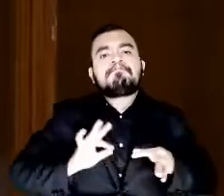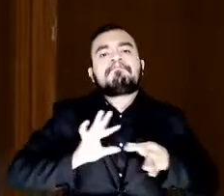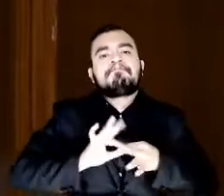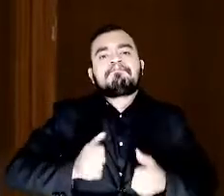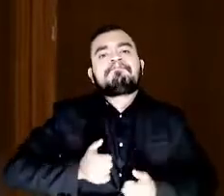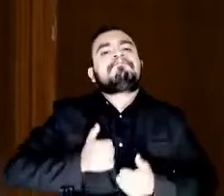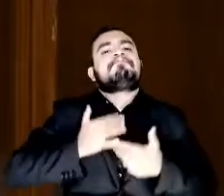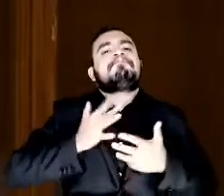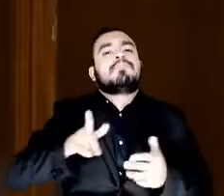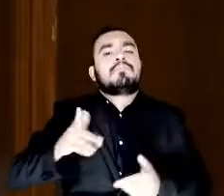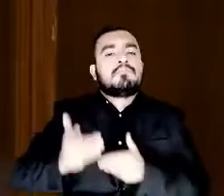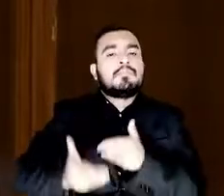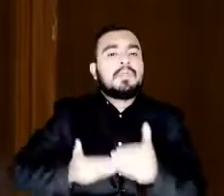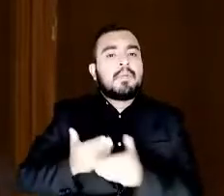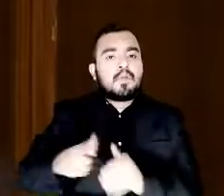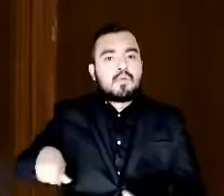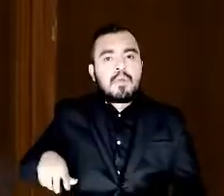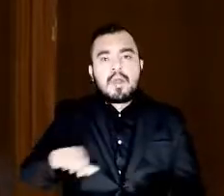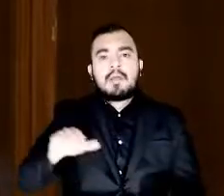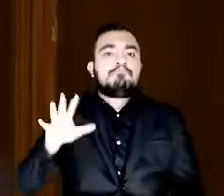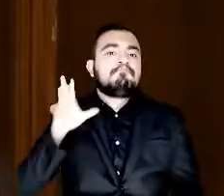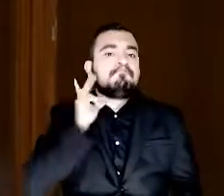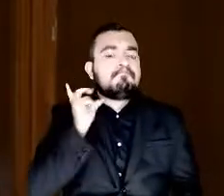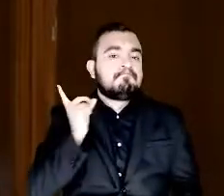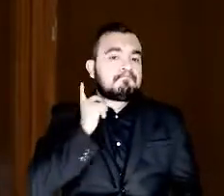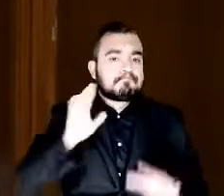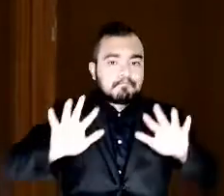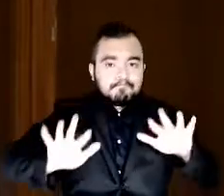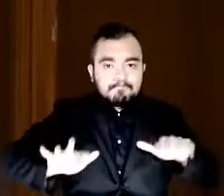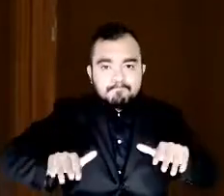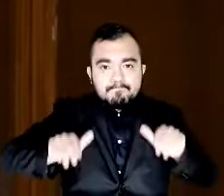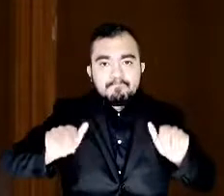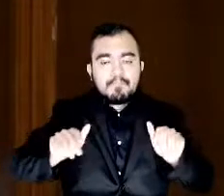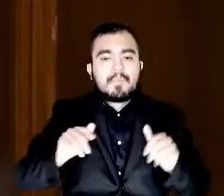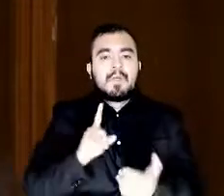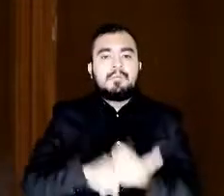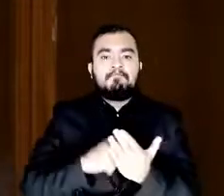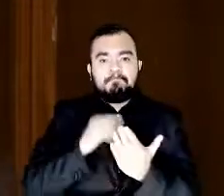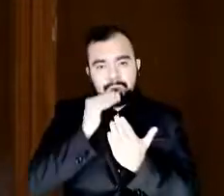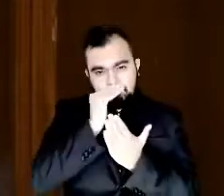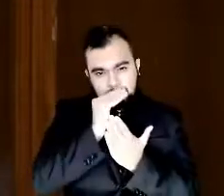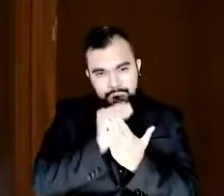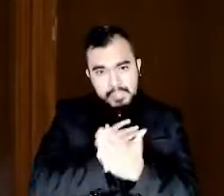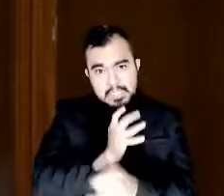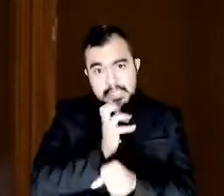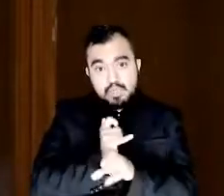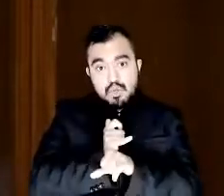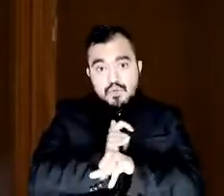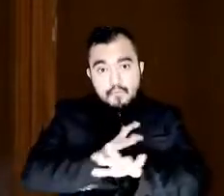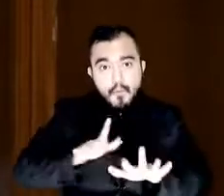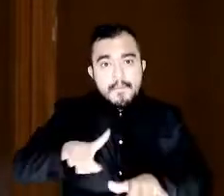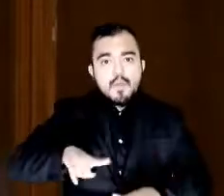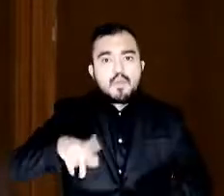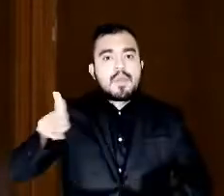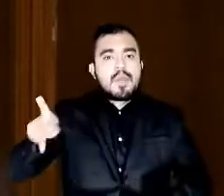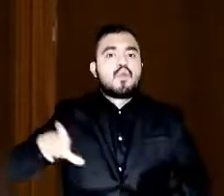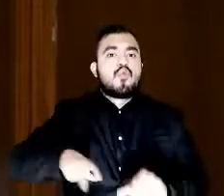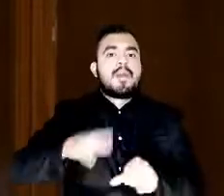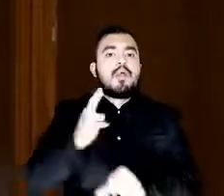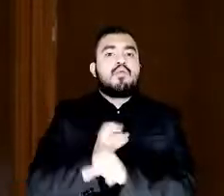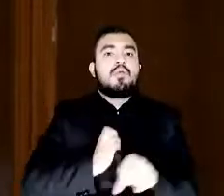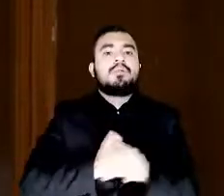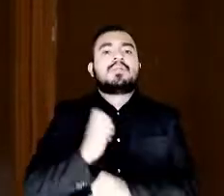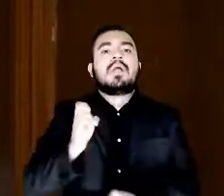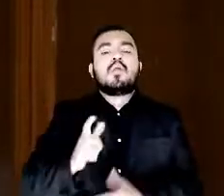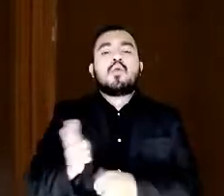en la sesión de la legislatura con motivo del Análisis del quinto informe de gobierno del gobernador del estado licenciado